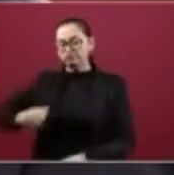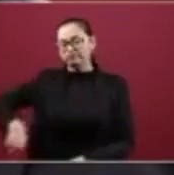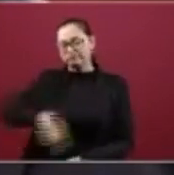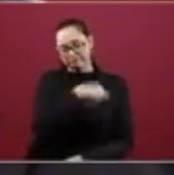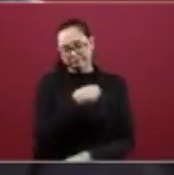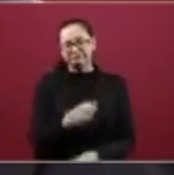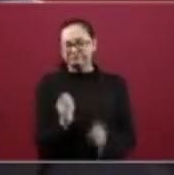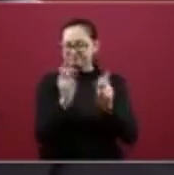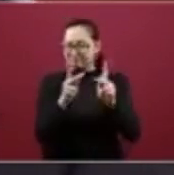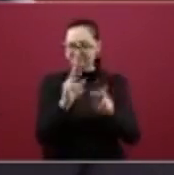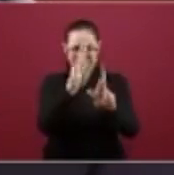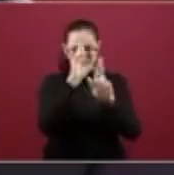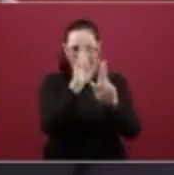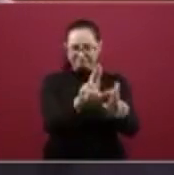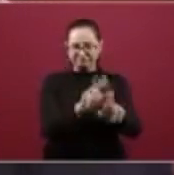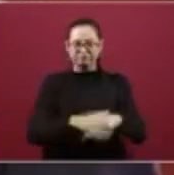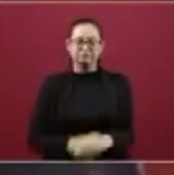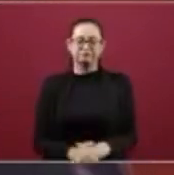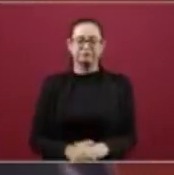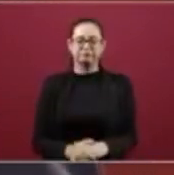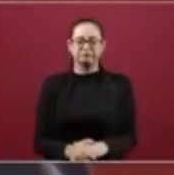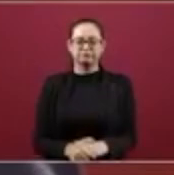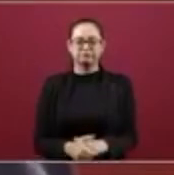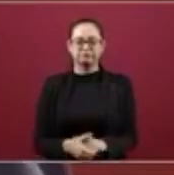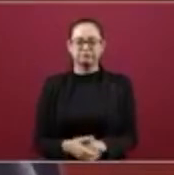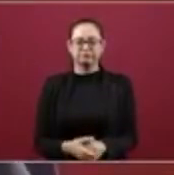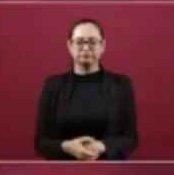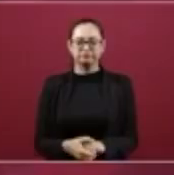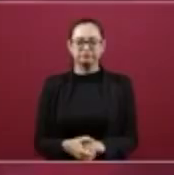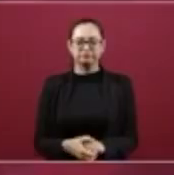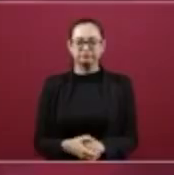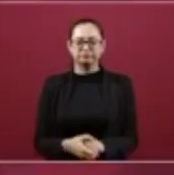No vamos a